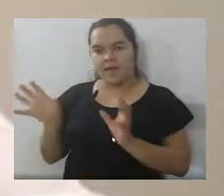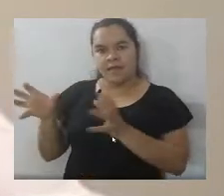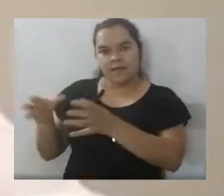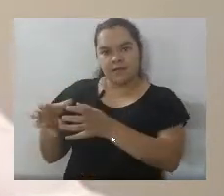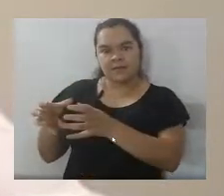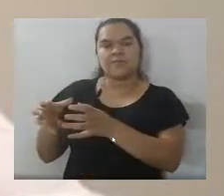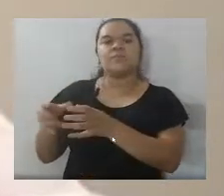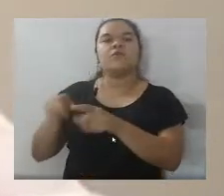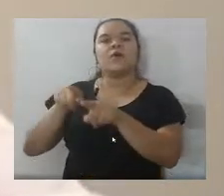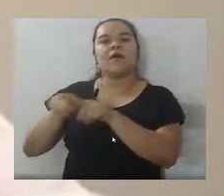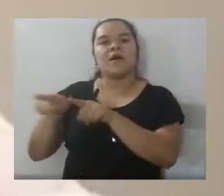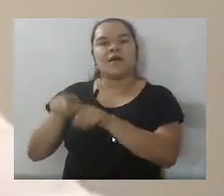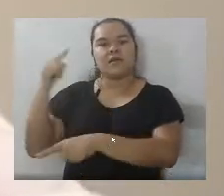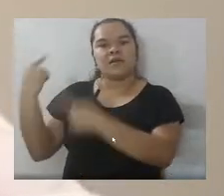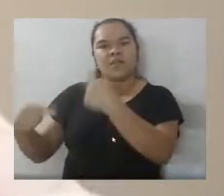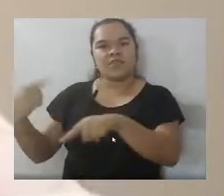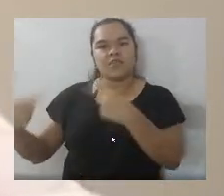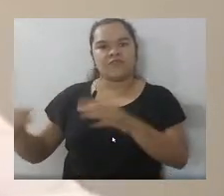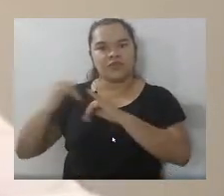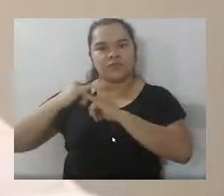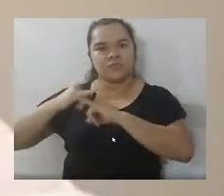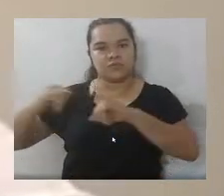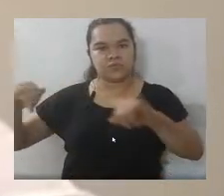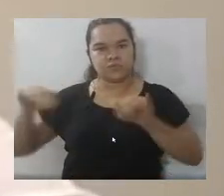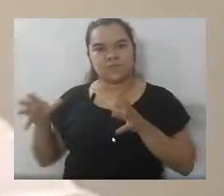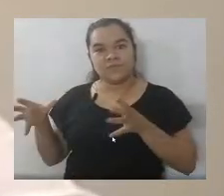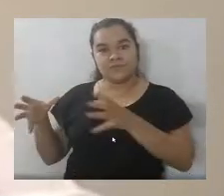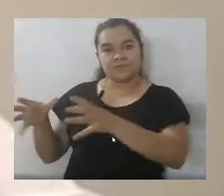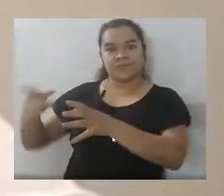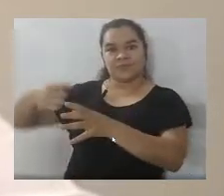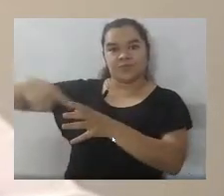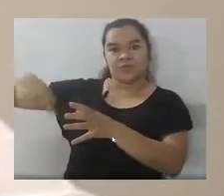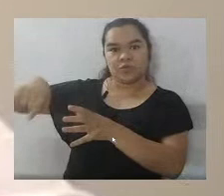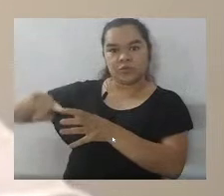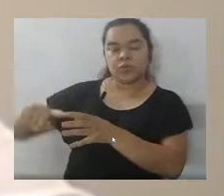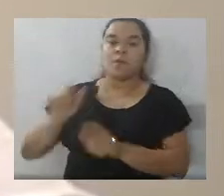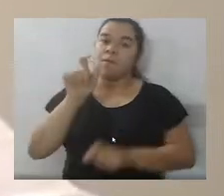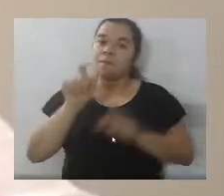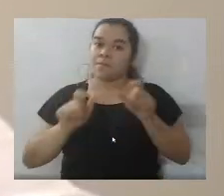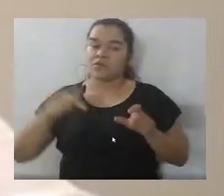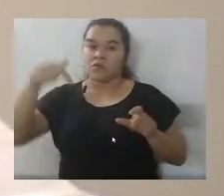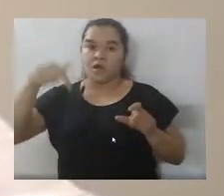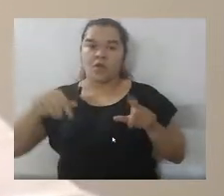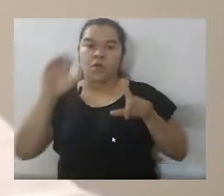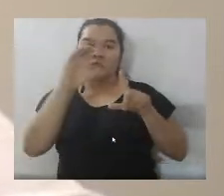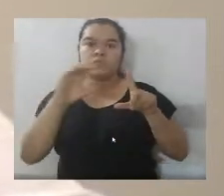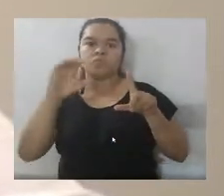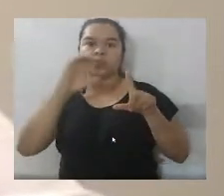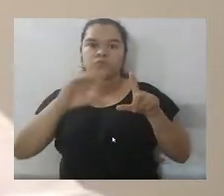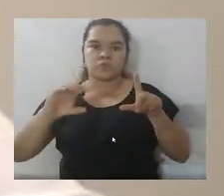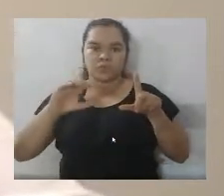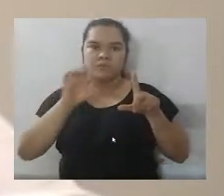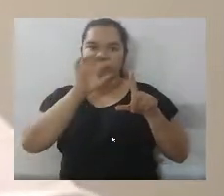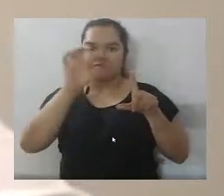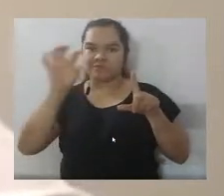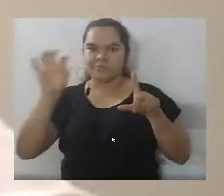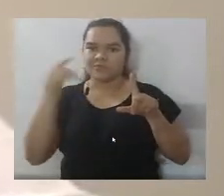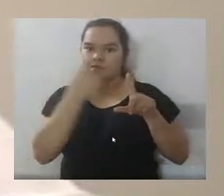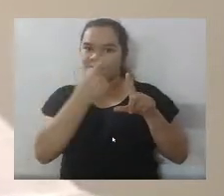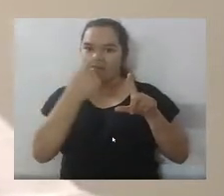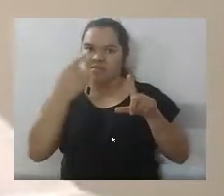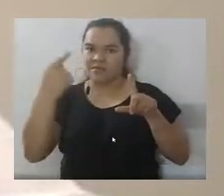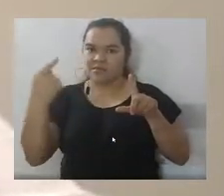orientación vocacional de la Universidad Nacional del Nordeste y de todas las personas que estamos presentes en este Zoom, queremos darles